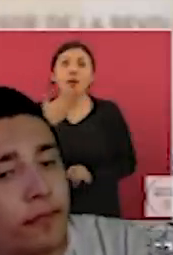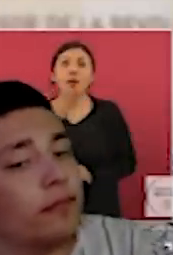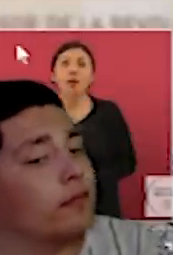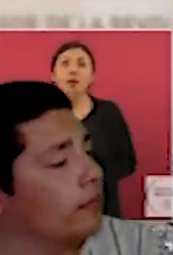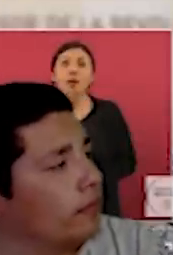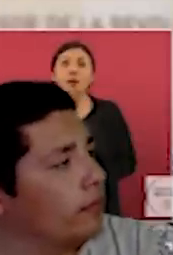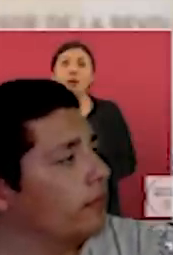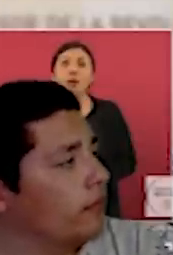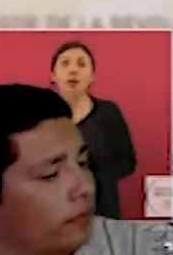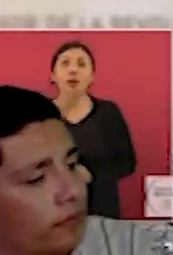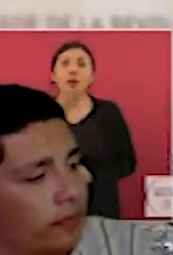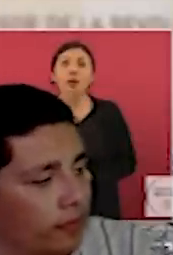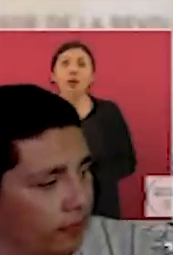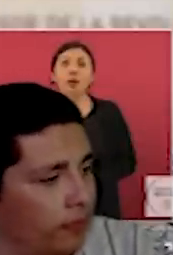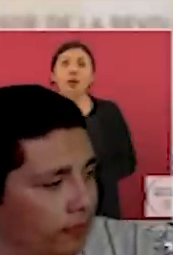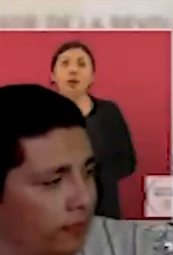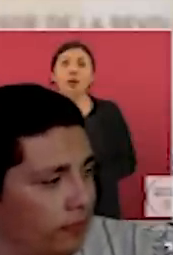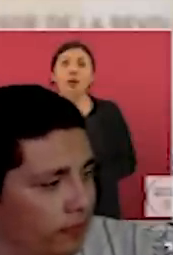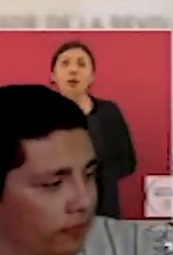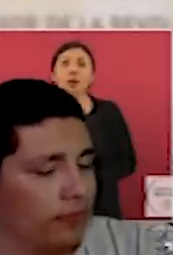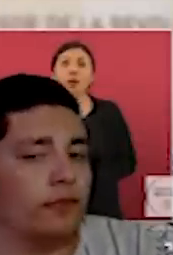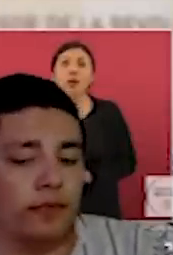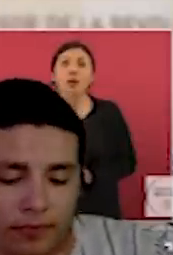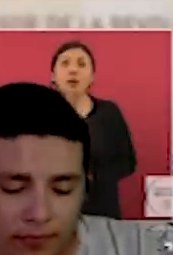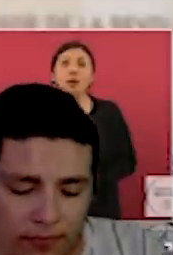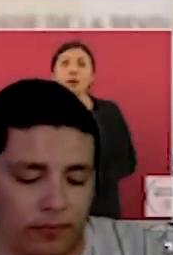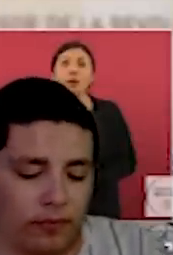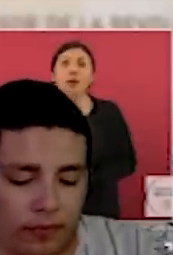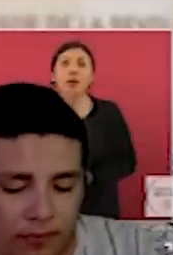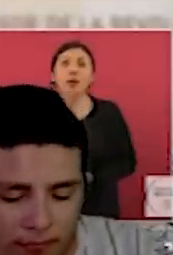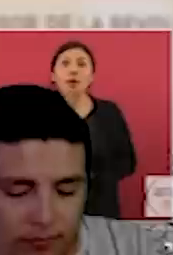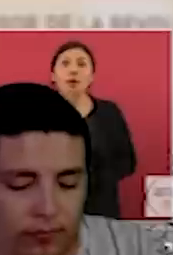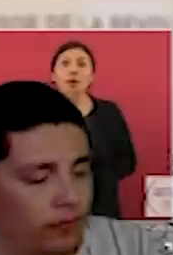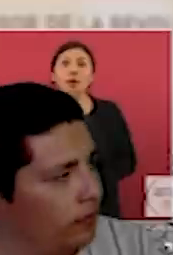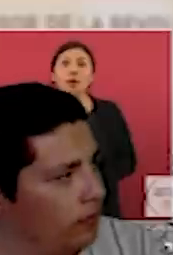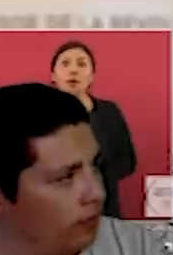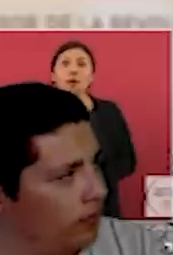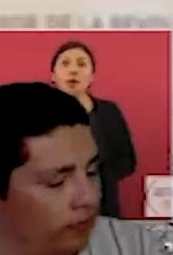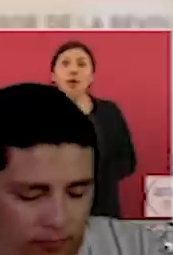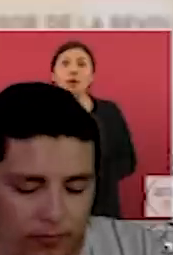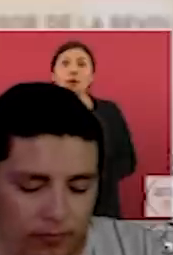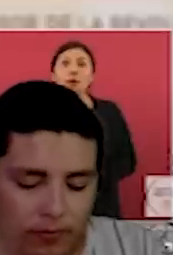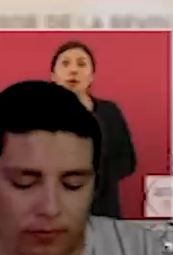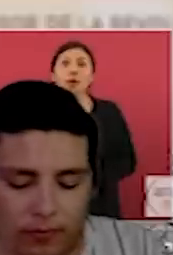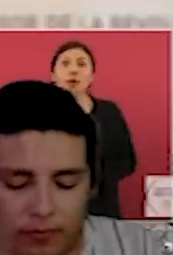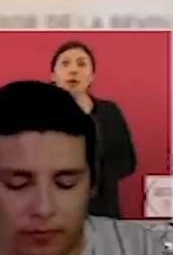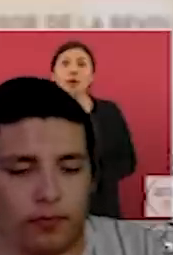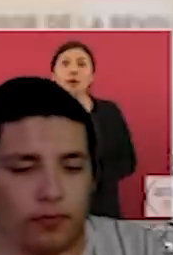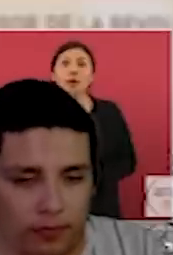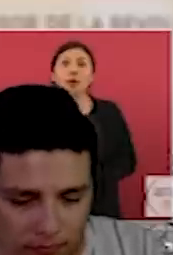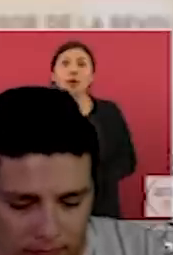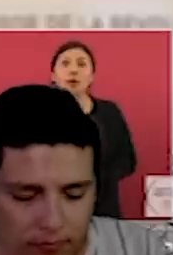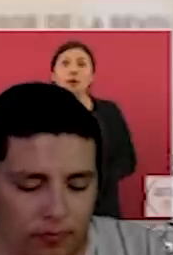oportunidad, hace un llamado a que la gente participe en las elecciones, que vaya, que ejerza su derecho al voto y obligación